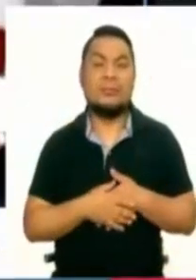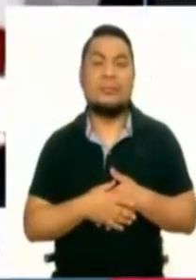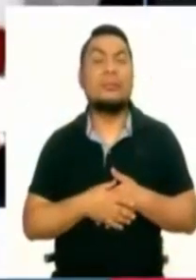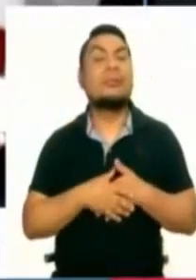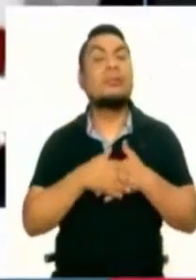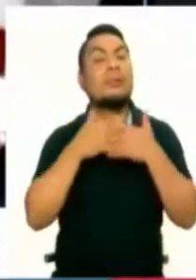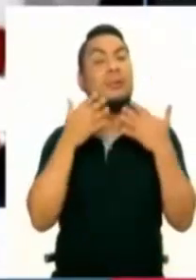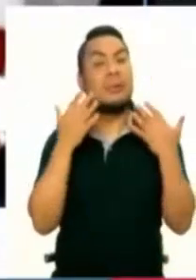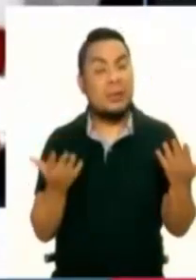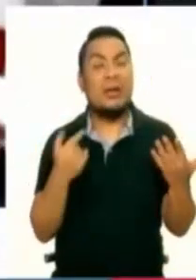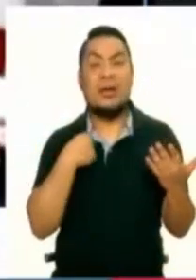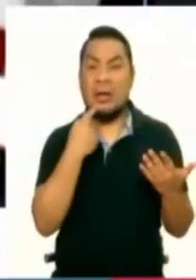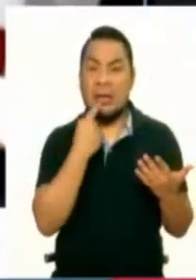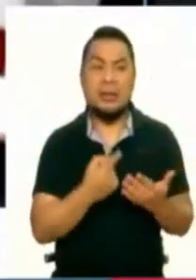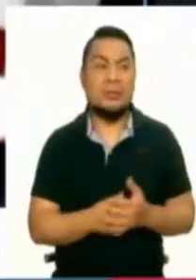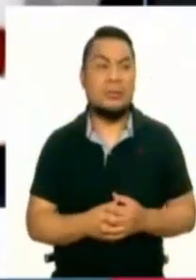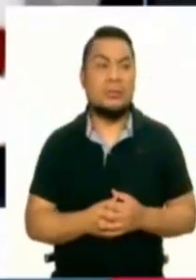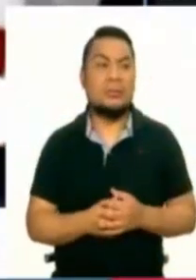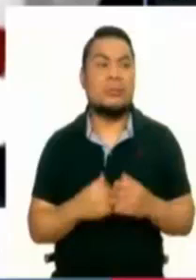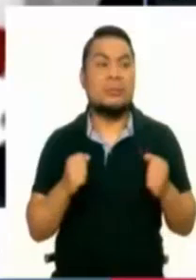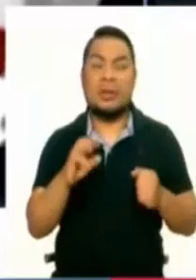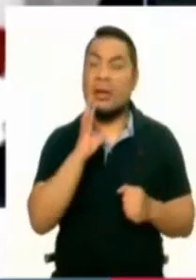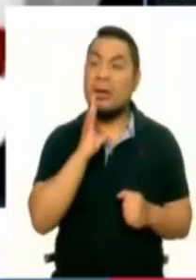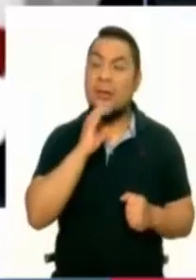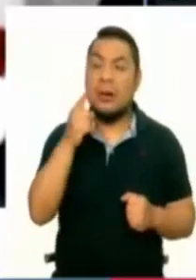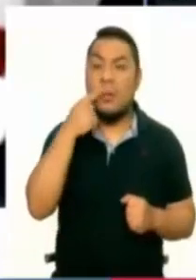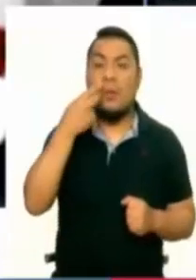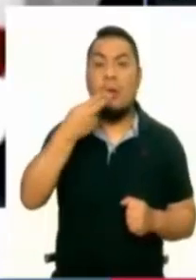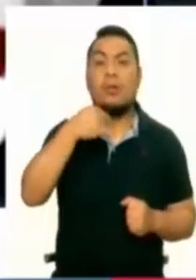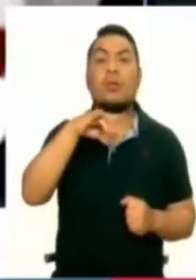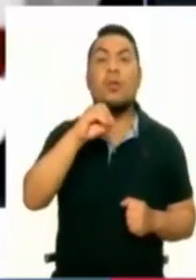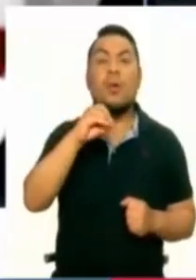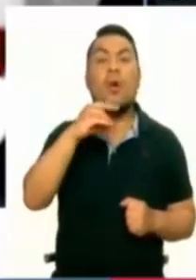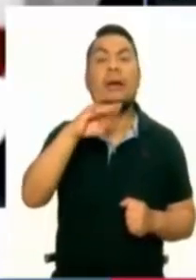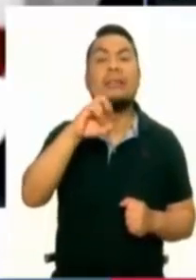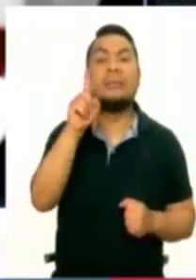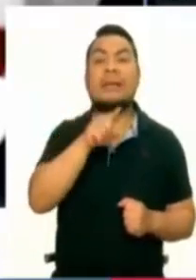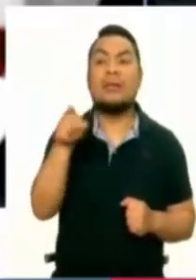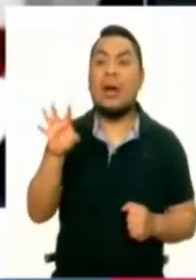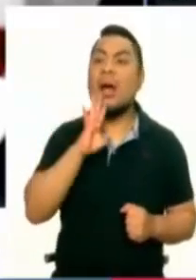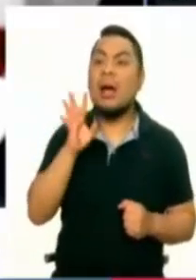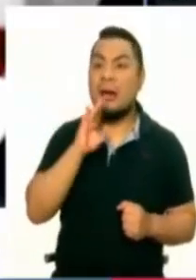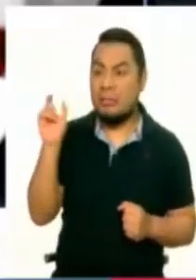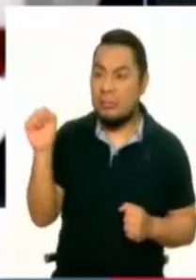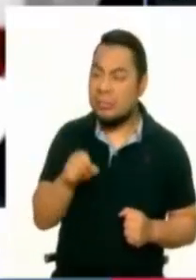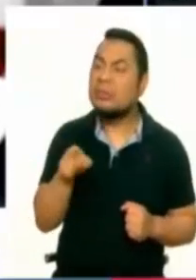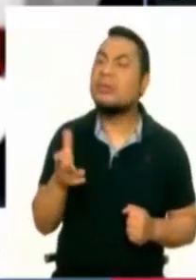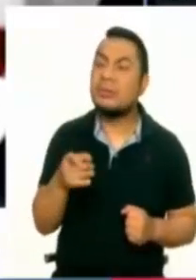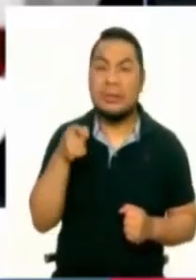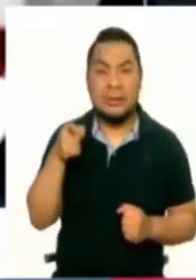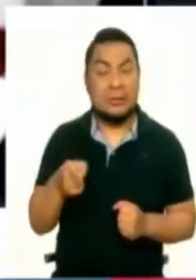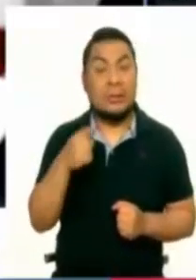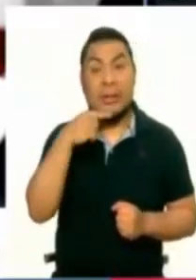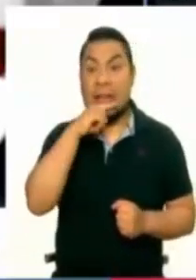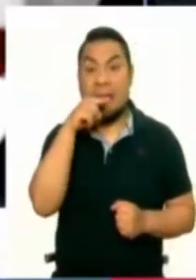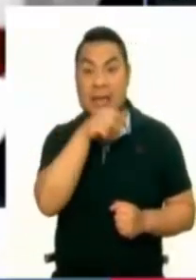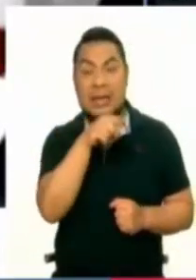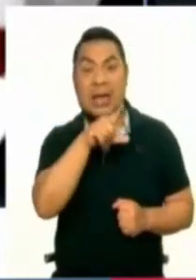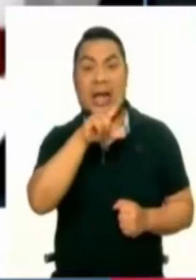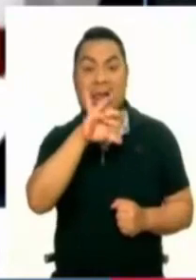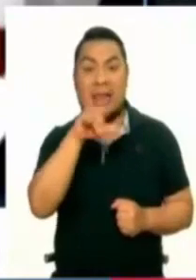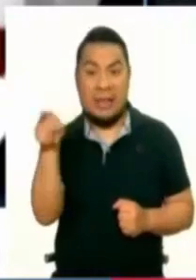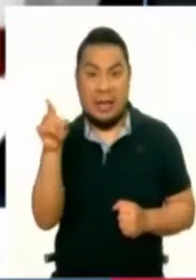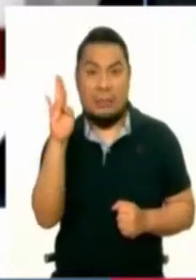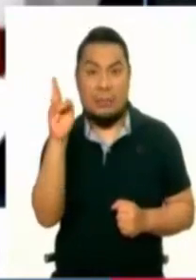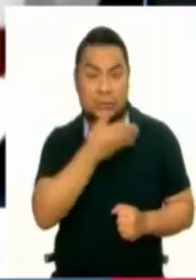señor, con la declaración de Hugo Johnny Espino Lucana, que la investigada Lilia Lucía Paredes